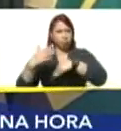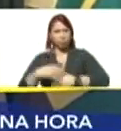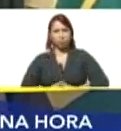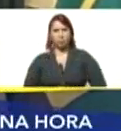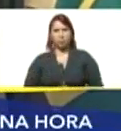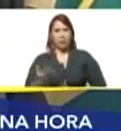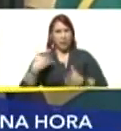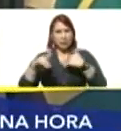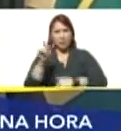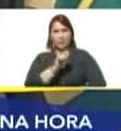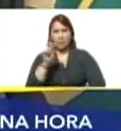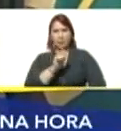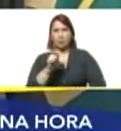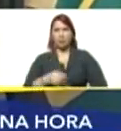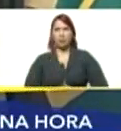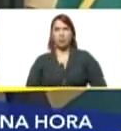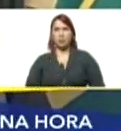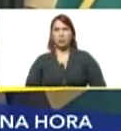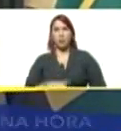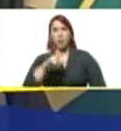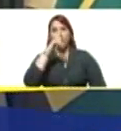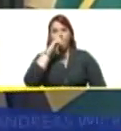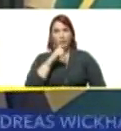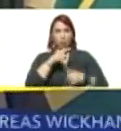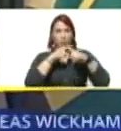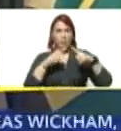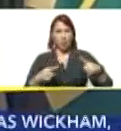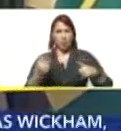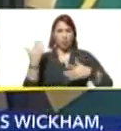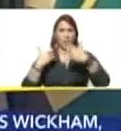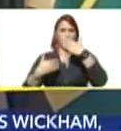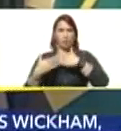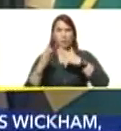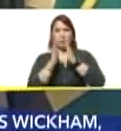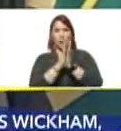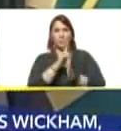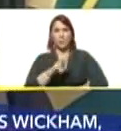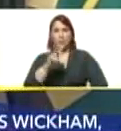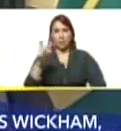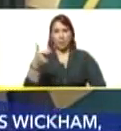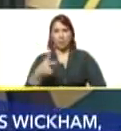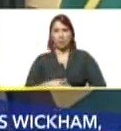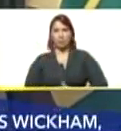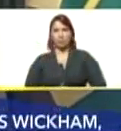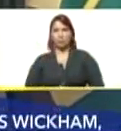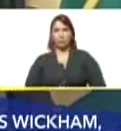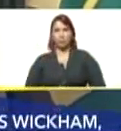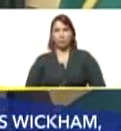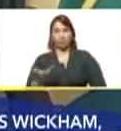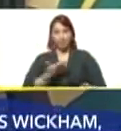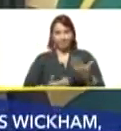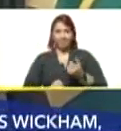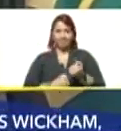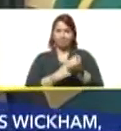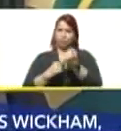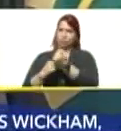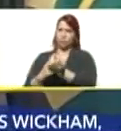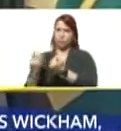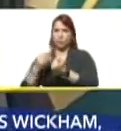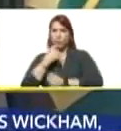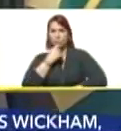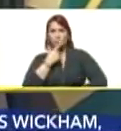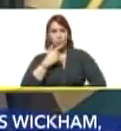hace unos meses, un año y medio atrás, en San Vicente y las Granadinas. La solidaridad más hermosa, y eso